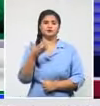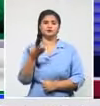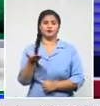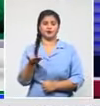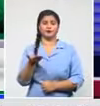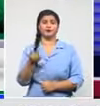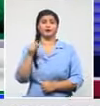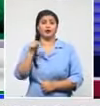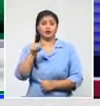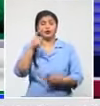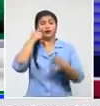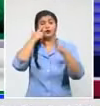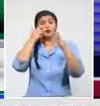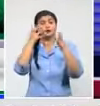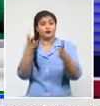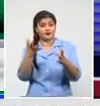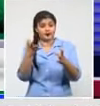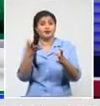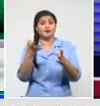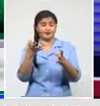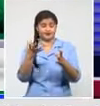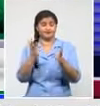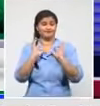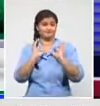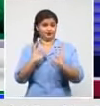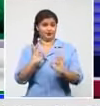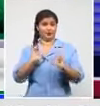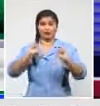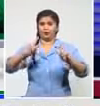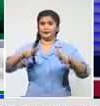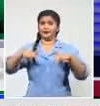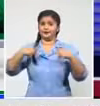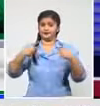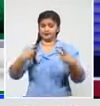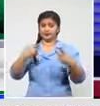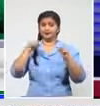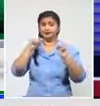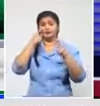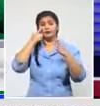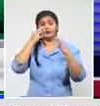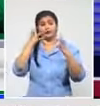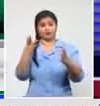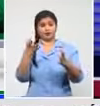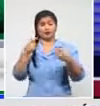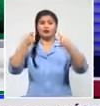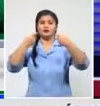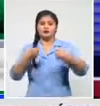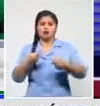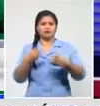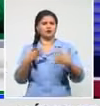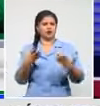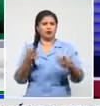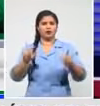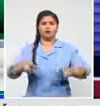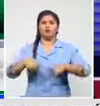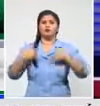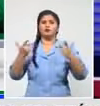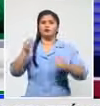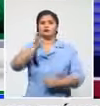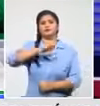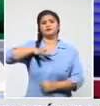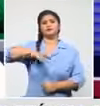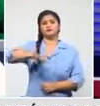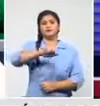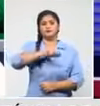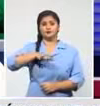que jugar, fíjense, el papel que tiene que jugar nuestra población, porque sin